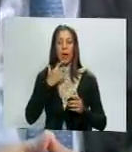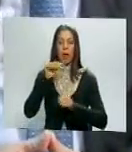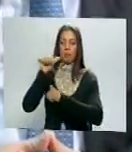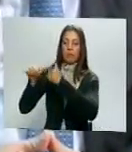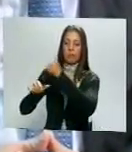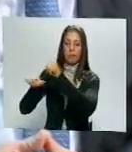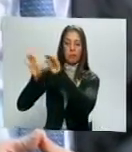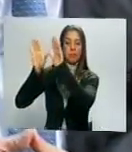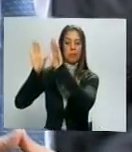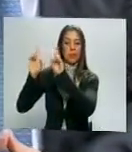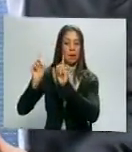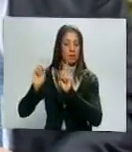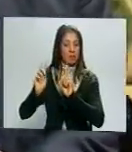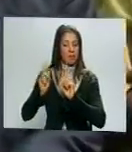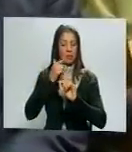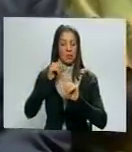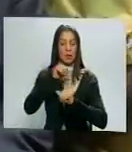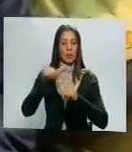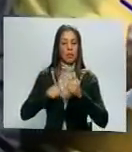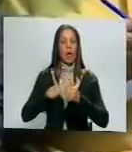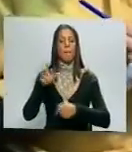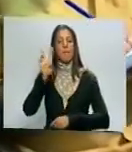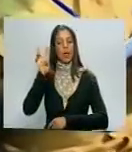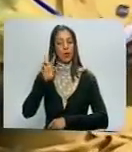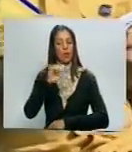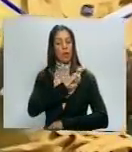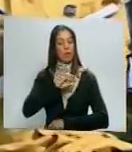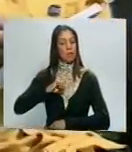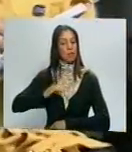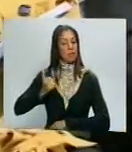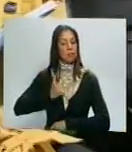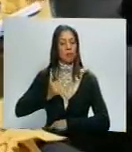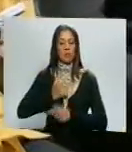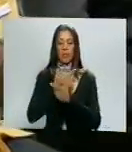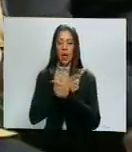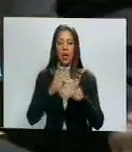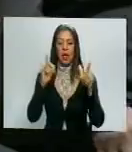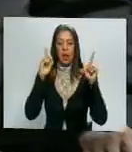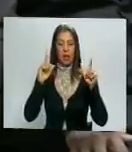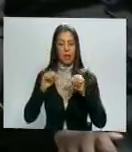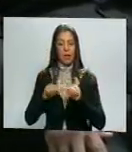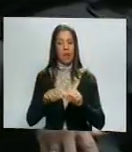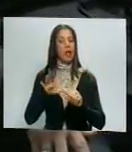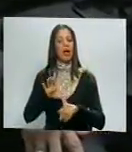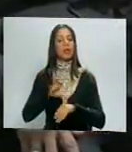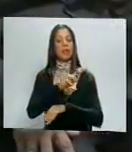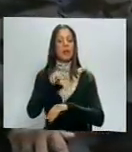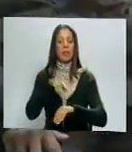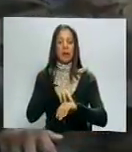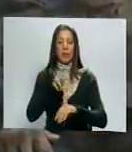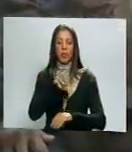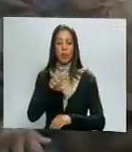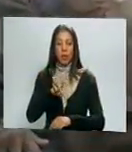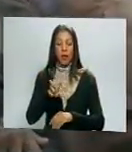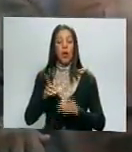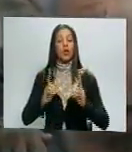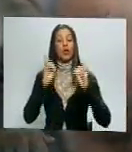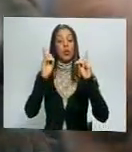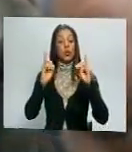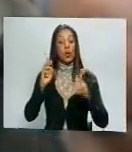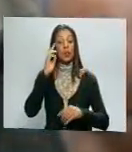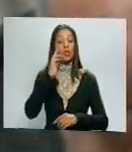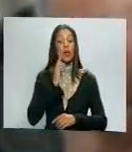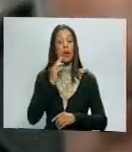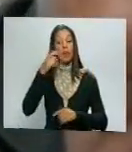intereses populares y soberanos que nos definen como república y que son parte elemental de la doctrina bolivariana